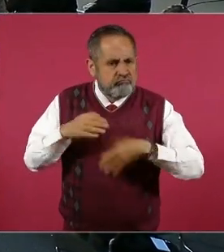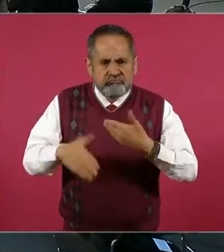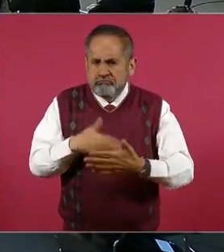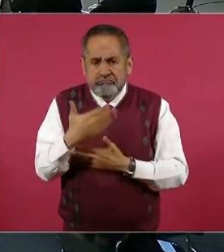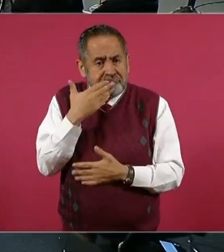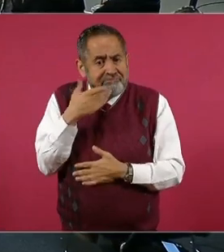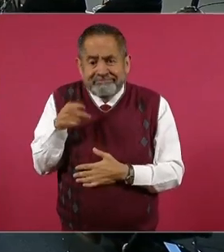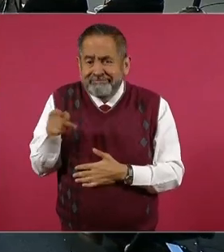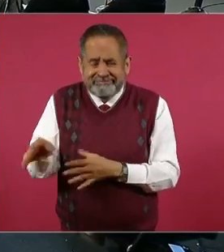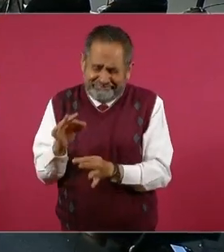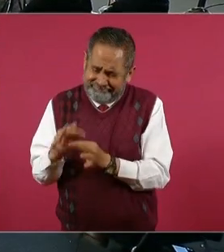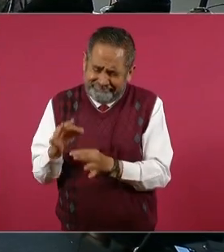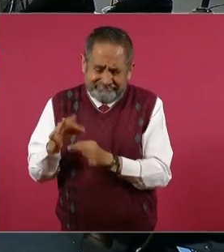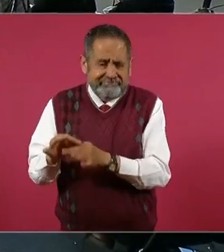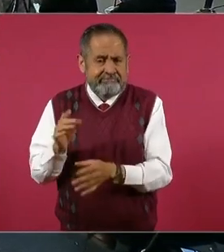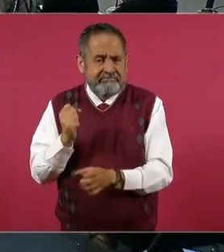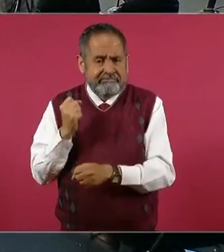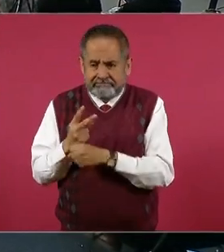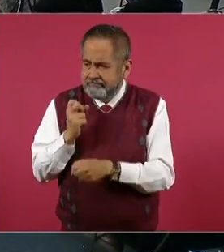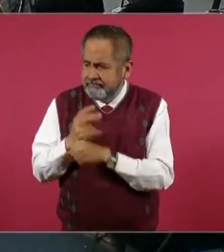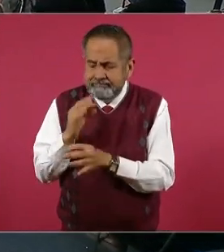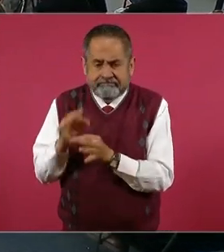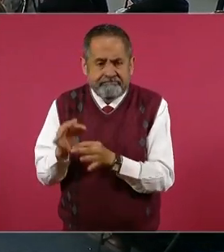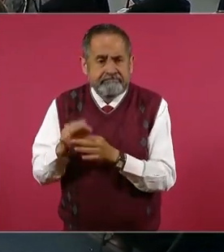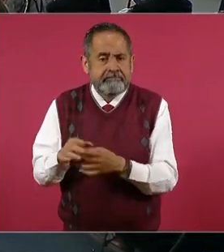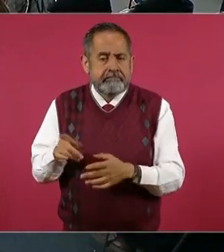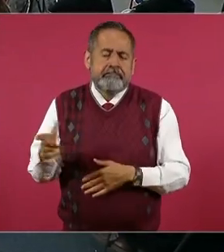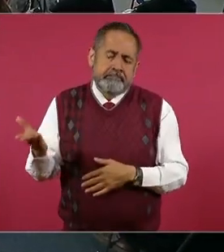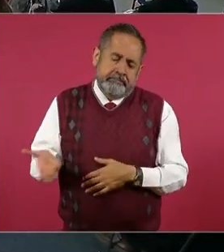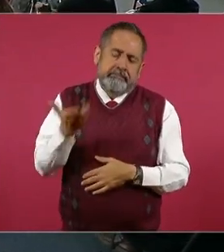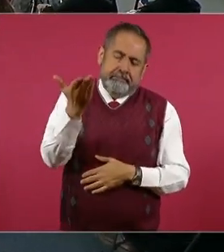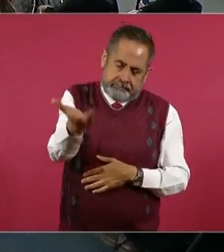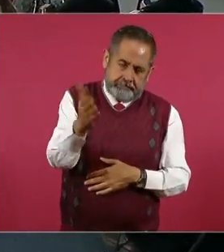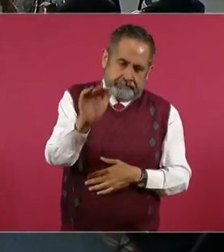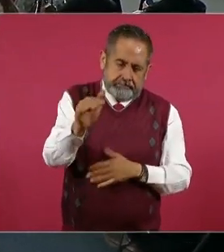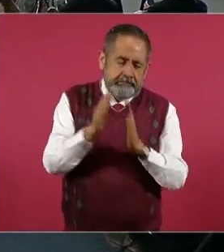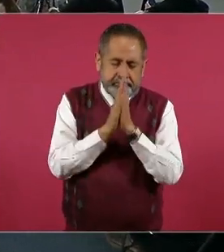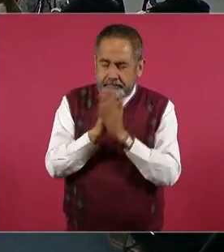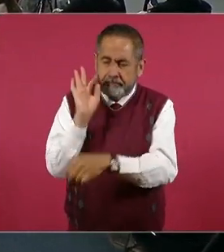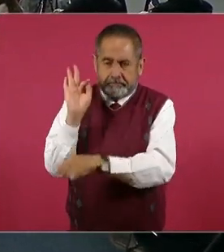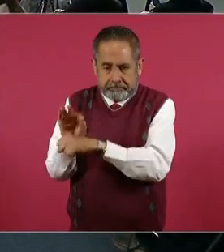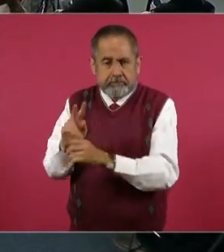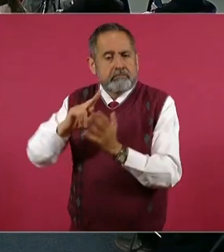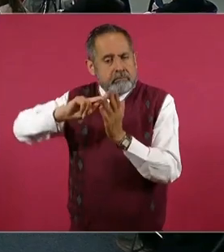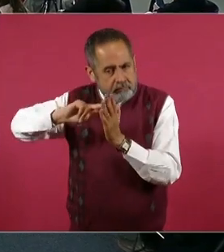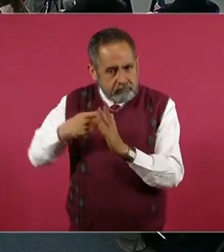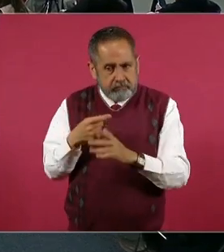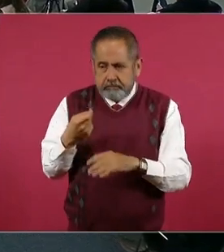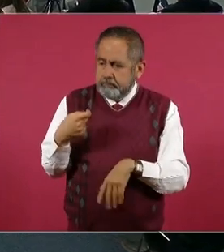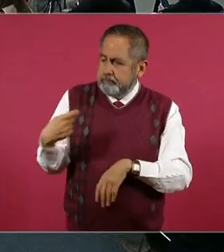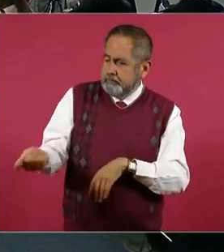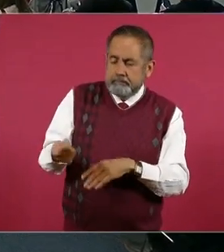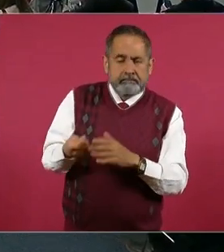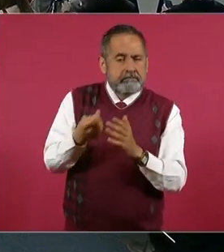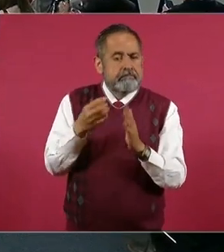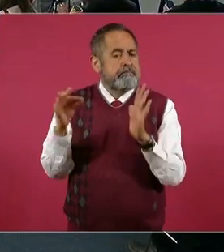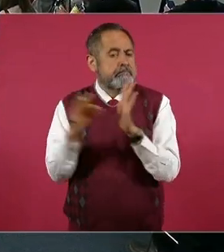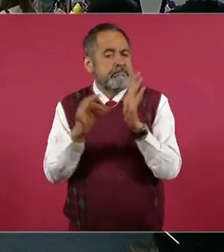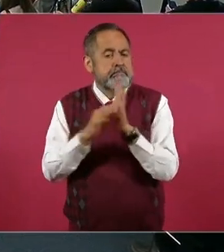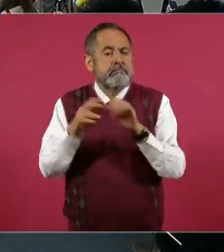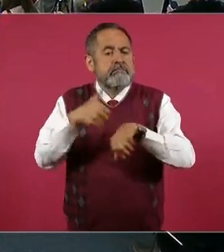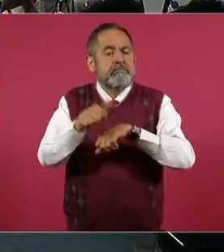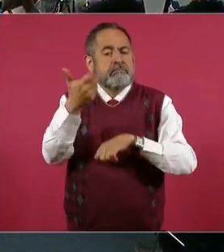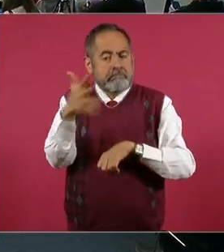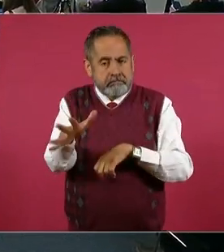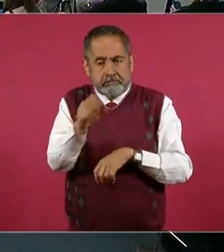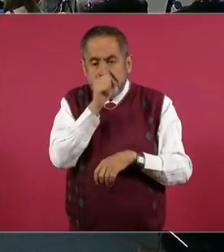productividad, asistencia y puntualidad. Solicita encarecidamente se le reasigne el régimen jubilatorio del décimo